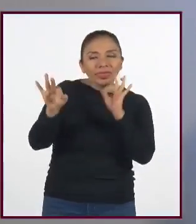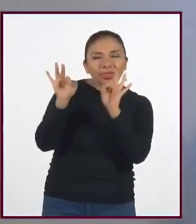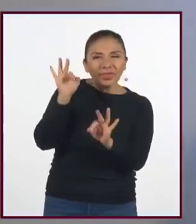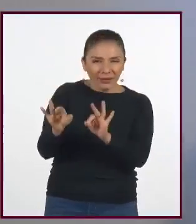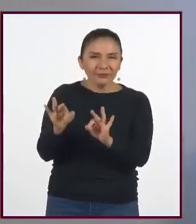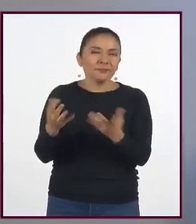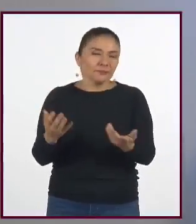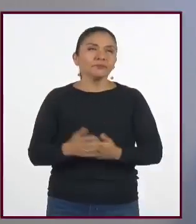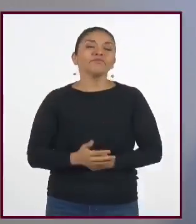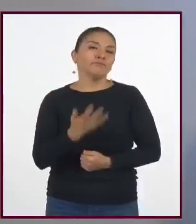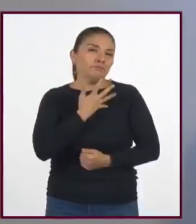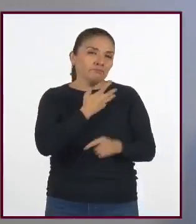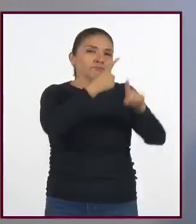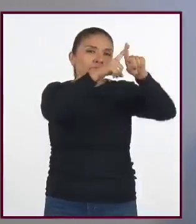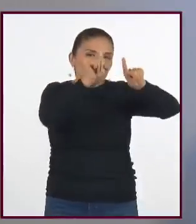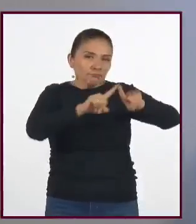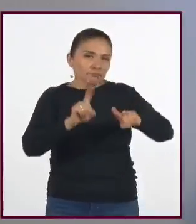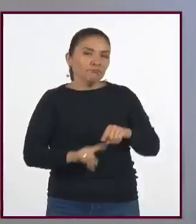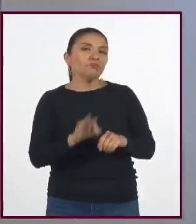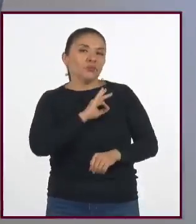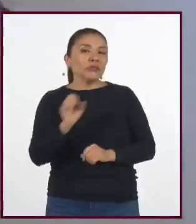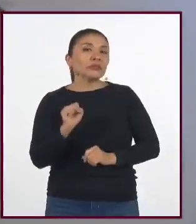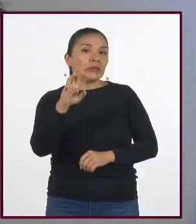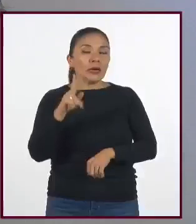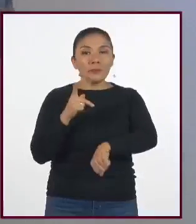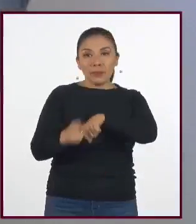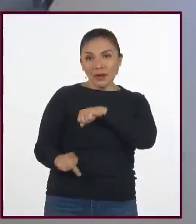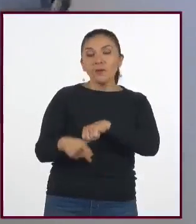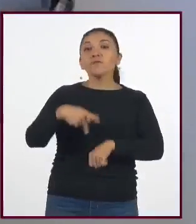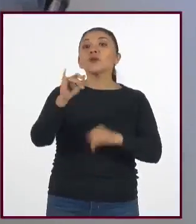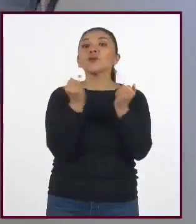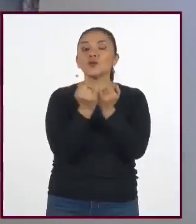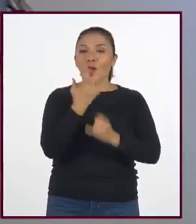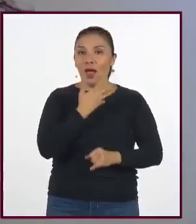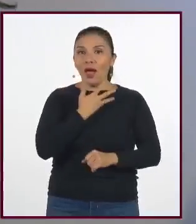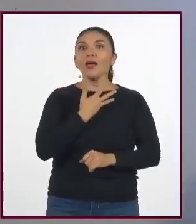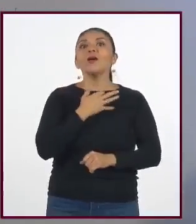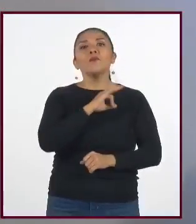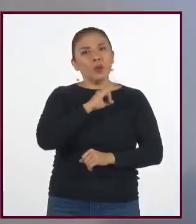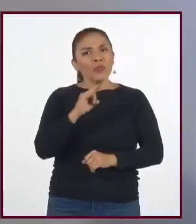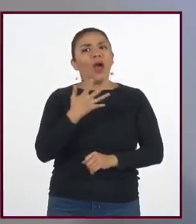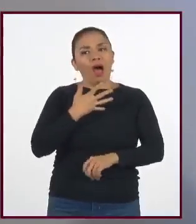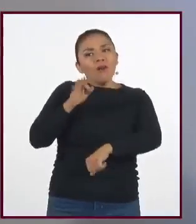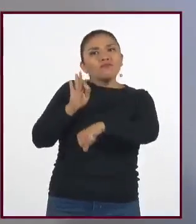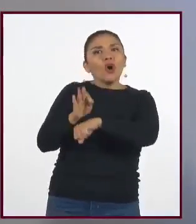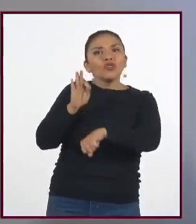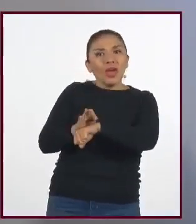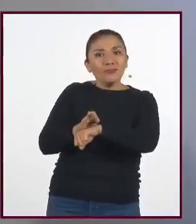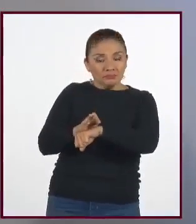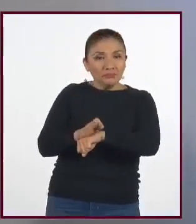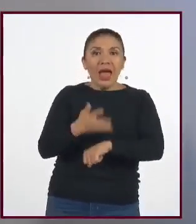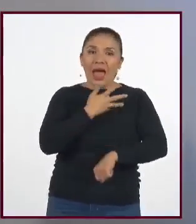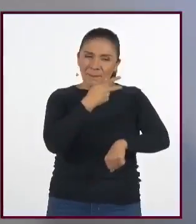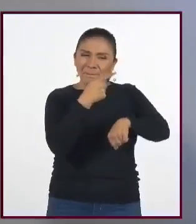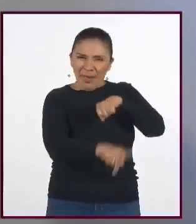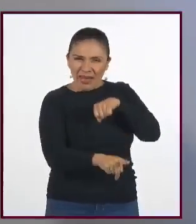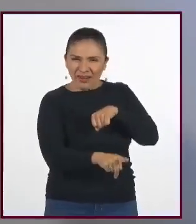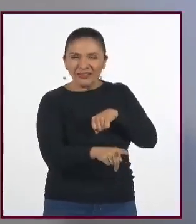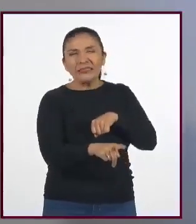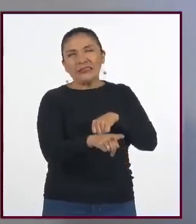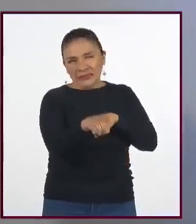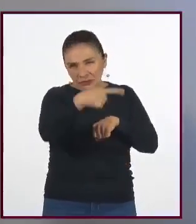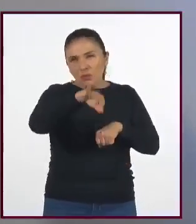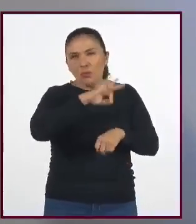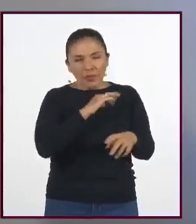tenemos diferentes factores de riesgo, pero también tenemos factores protectores. O sea, los factores de riesgo quizá nos ayuden a